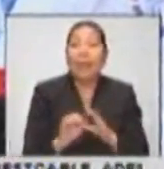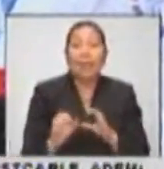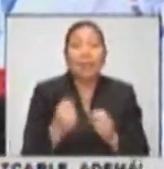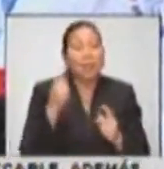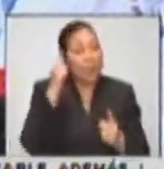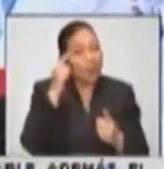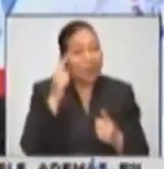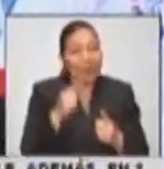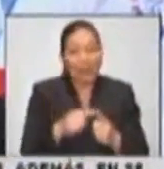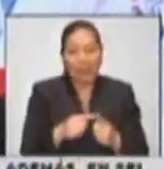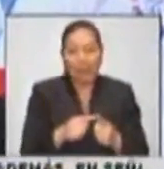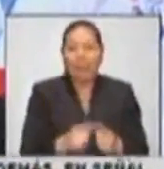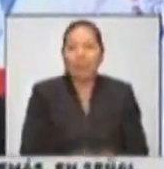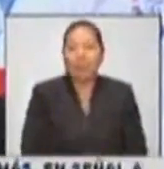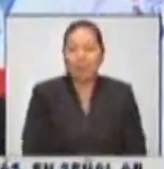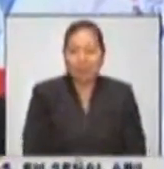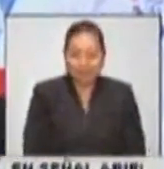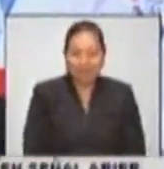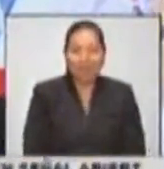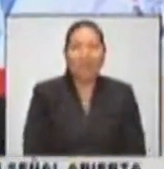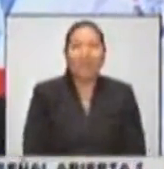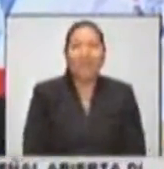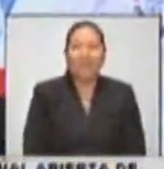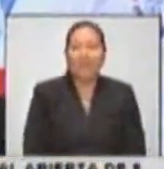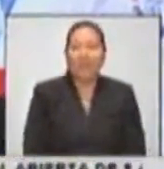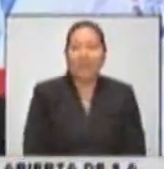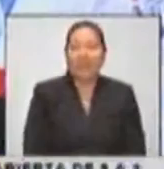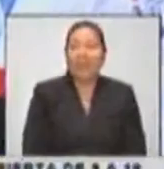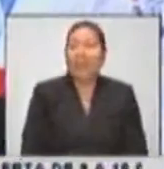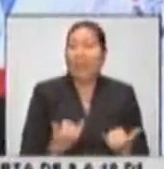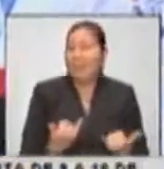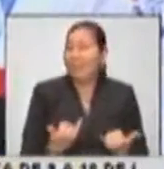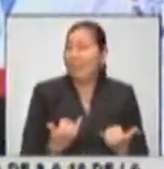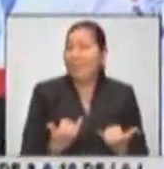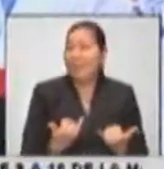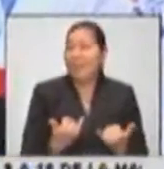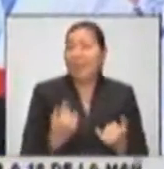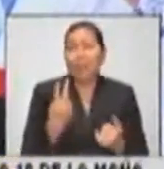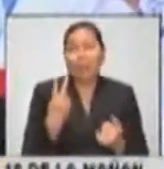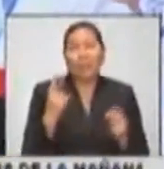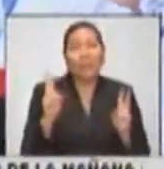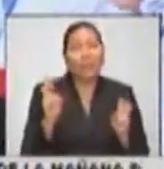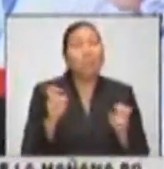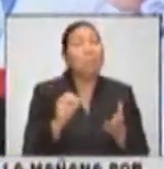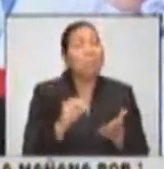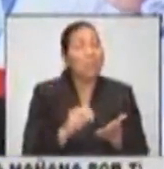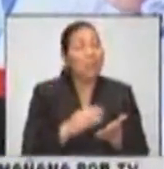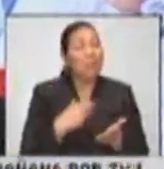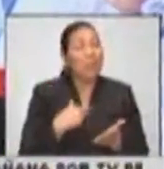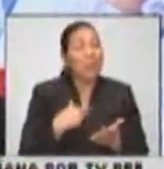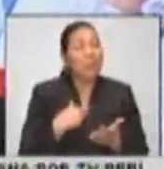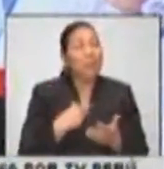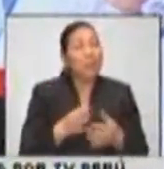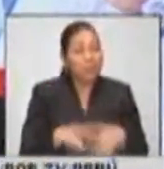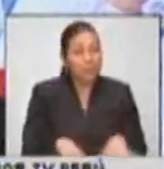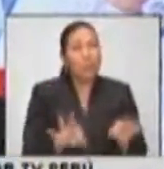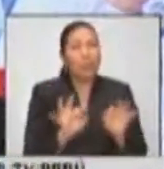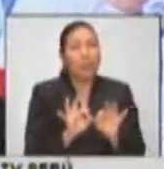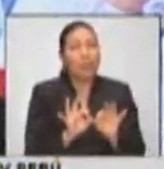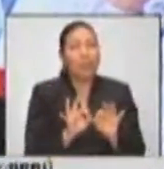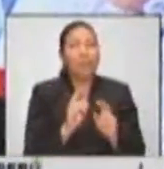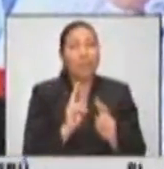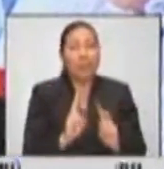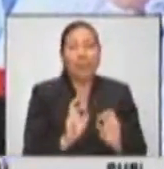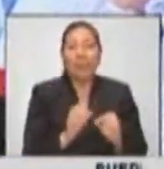el objetivo. De mi parte, señora presidenta, estos dos puntos que me parecen importantes para la